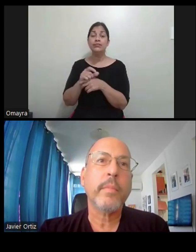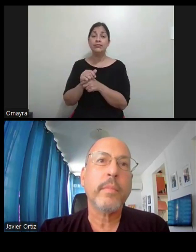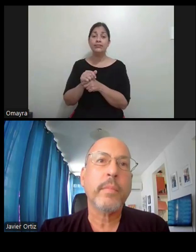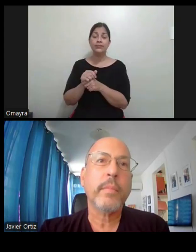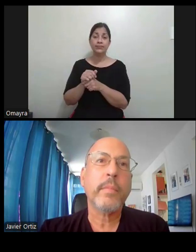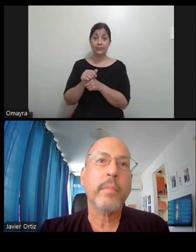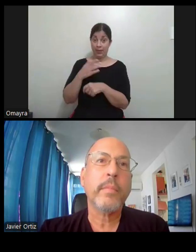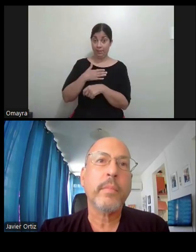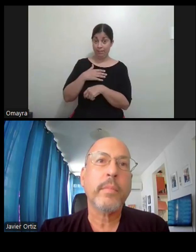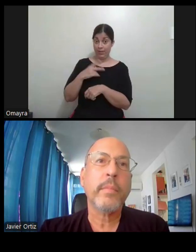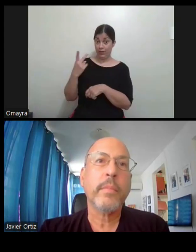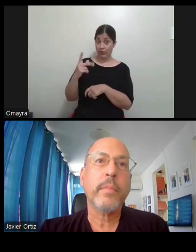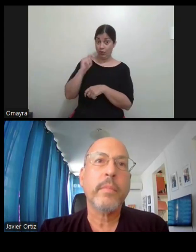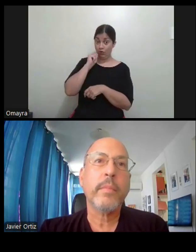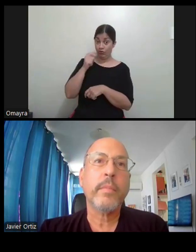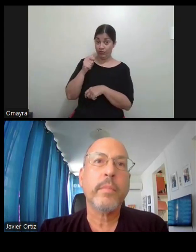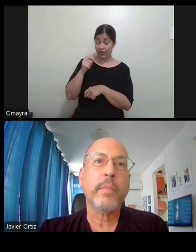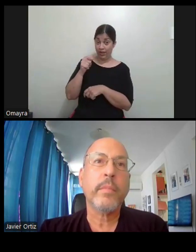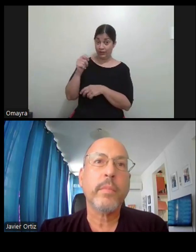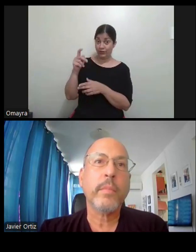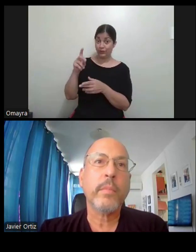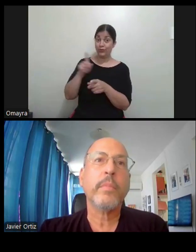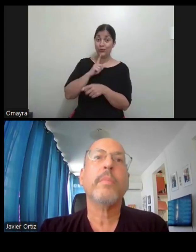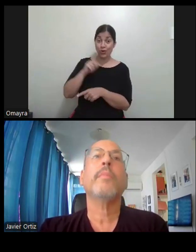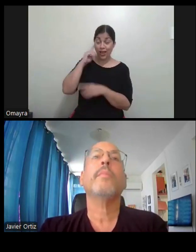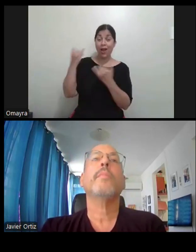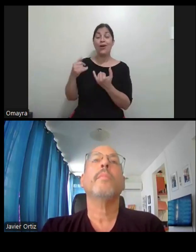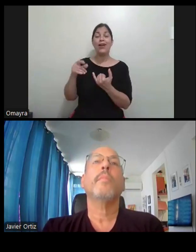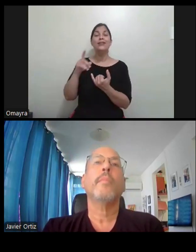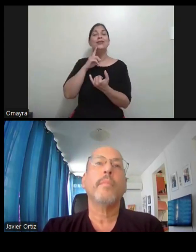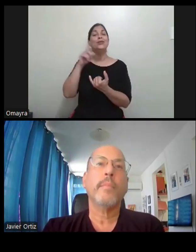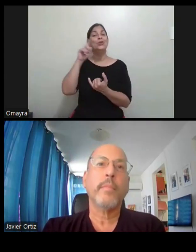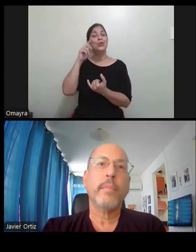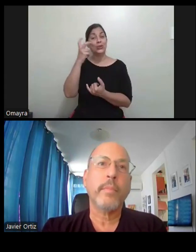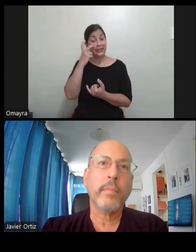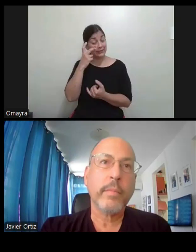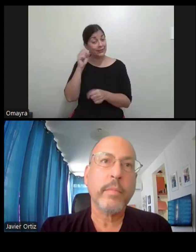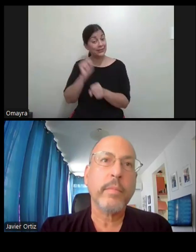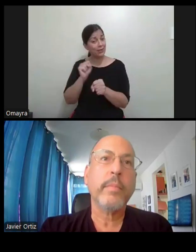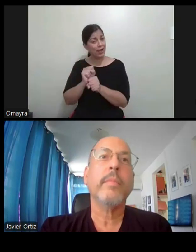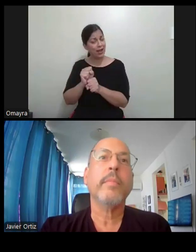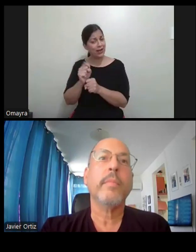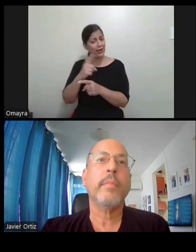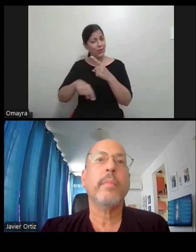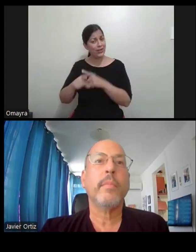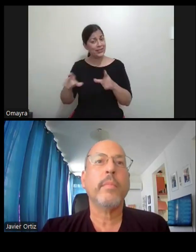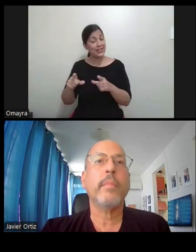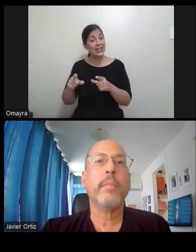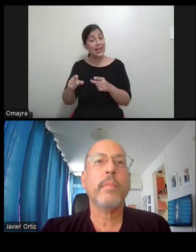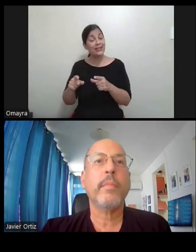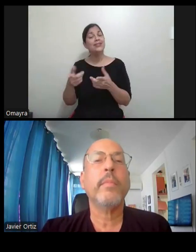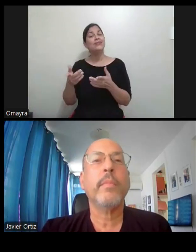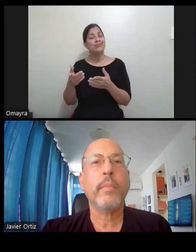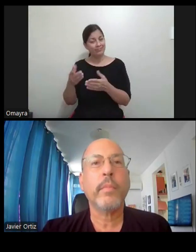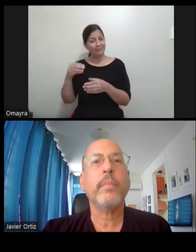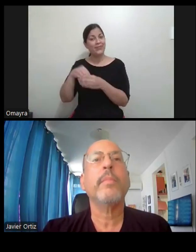mis 2 tías sordas a mis 2 tías sordociegas y trabajar el lenguaje de señas en las manos a través del